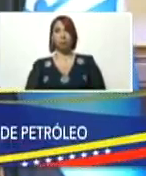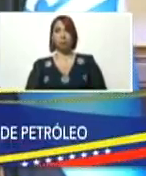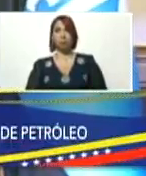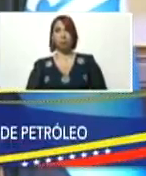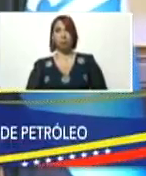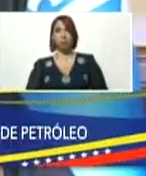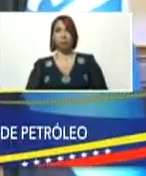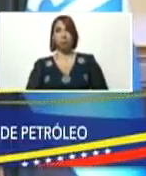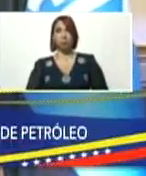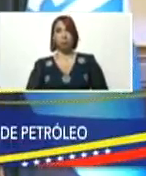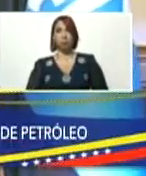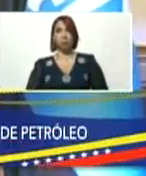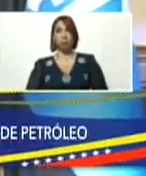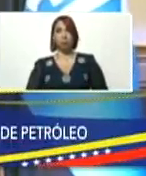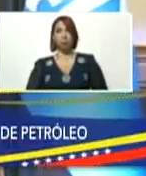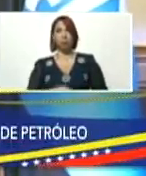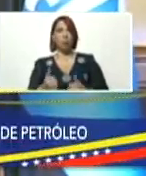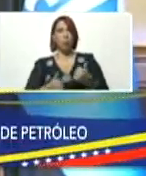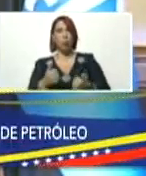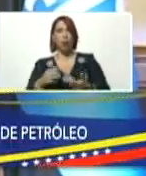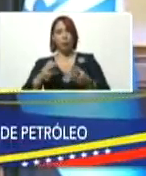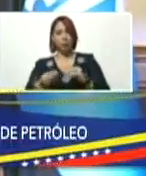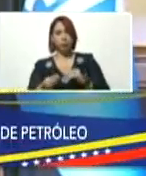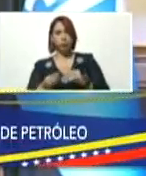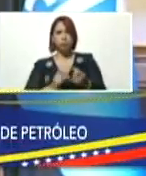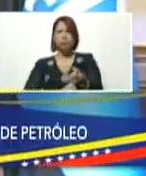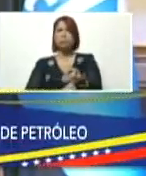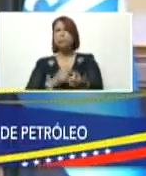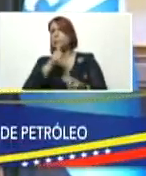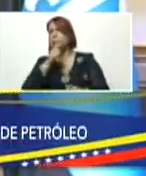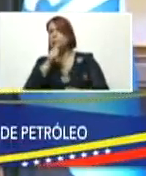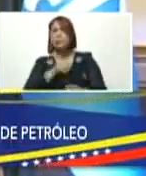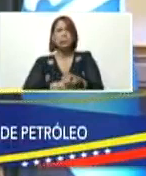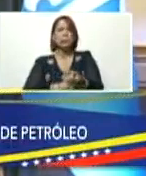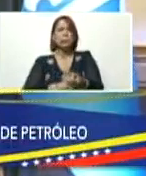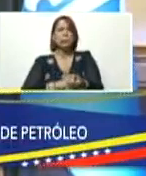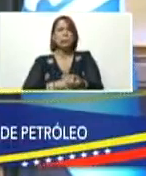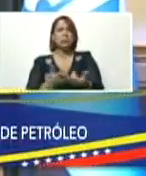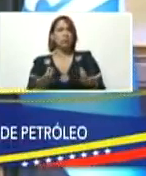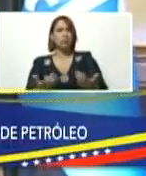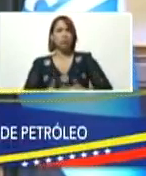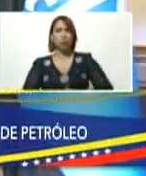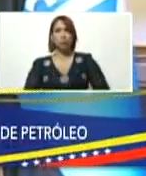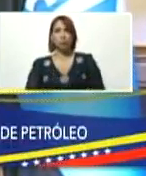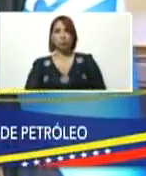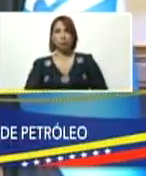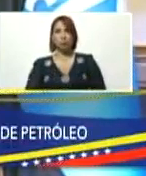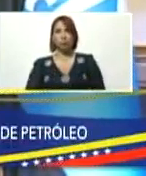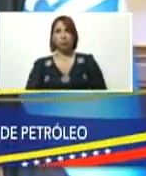No sé qué traducción tiene esa parte. Árdale a quien le arda.